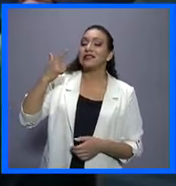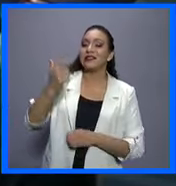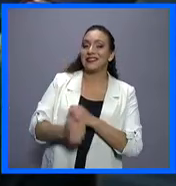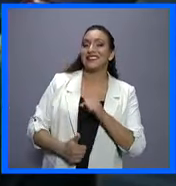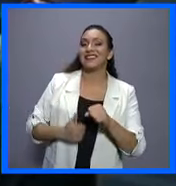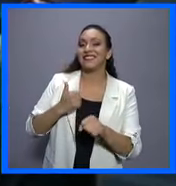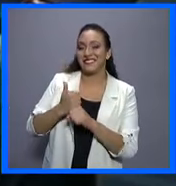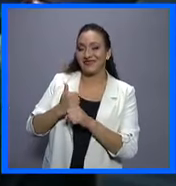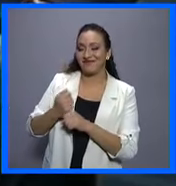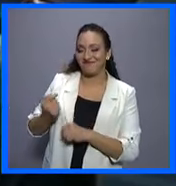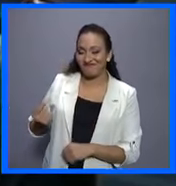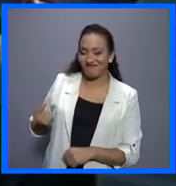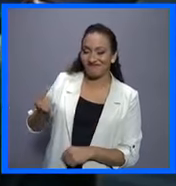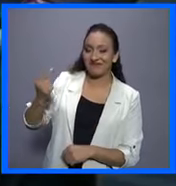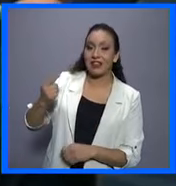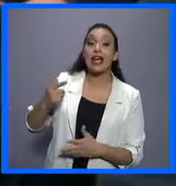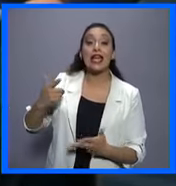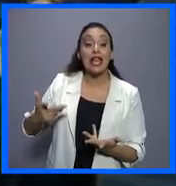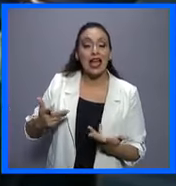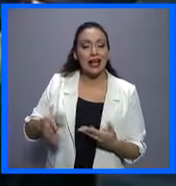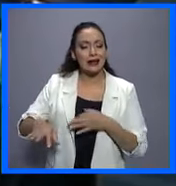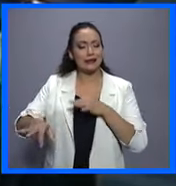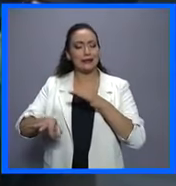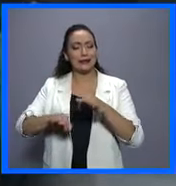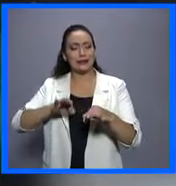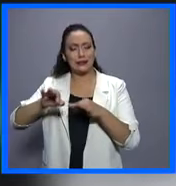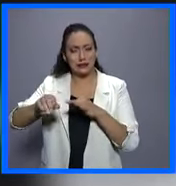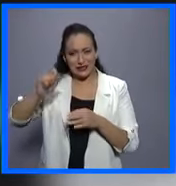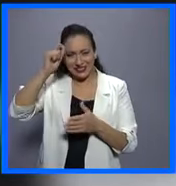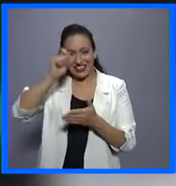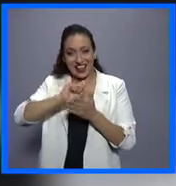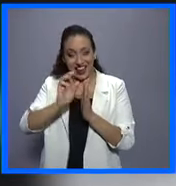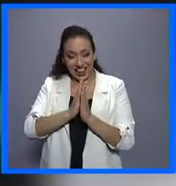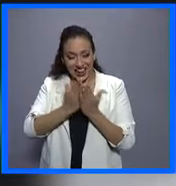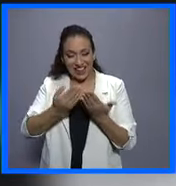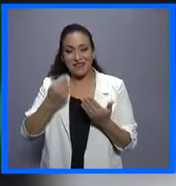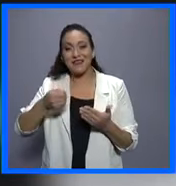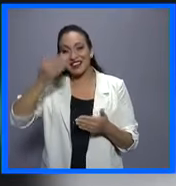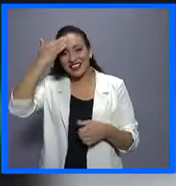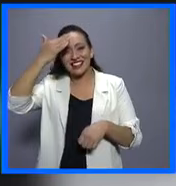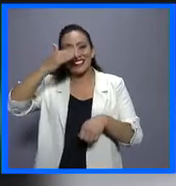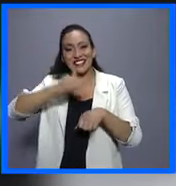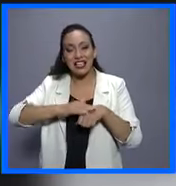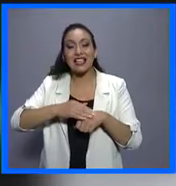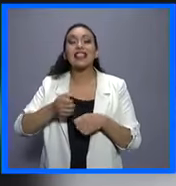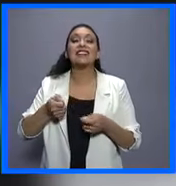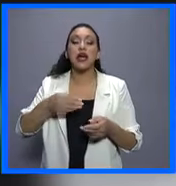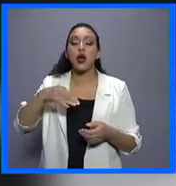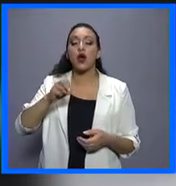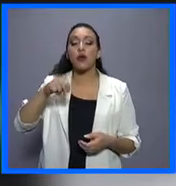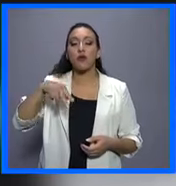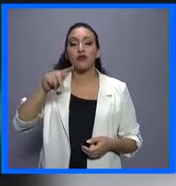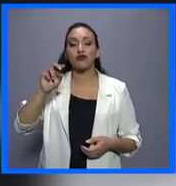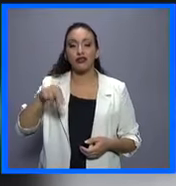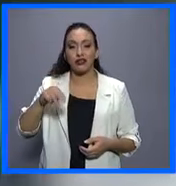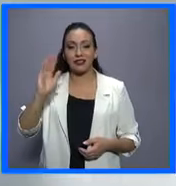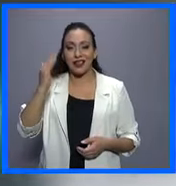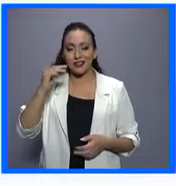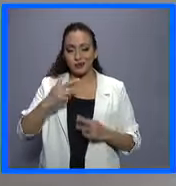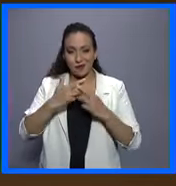años y en plenitud por haber completado recientemente su libro de memorias, Ese montón de espejos rotos.